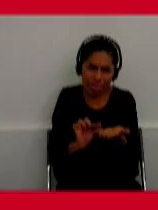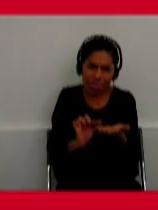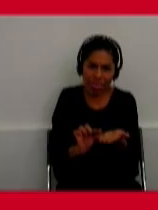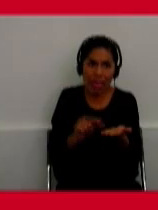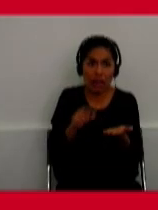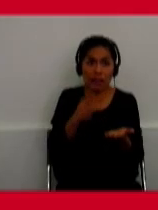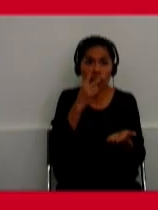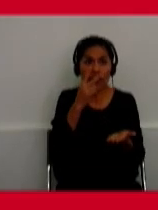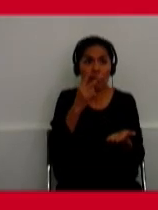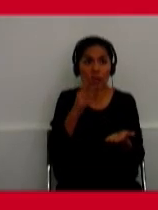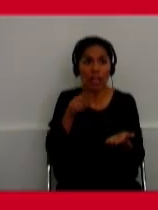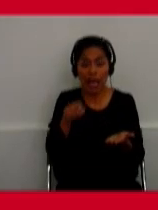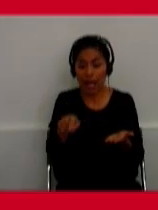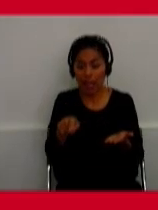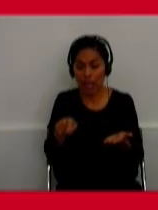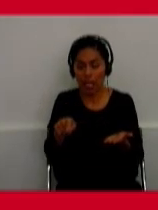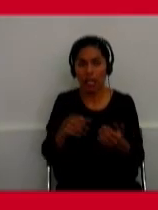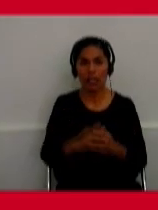ver en la